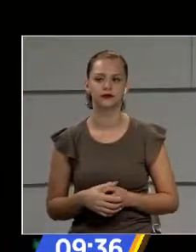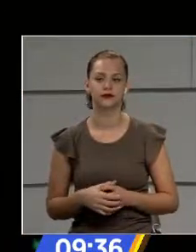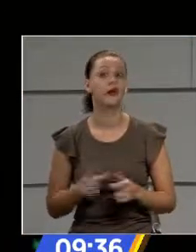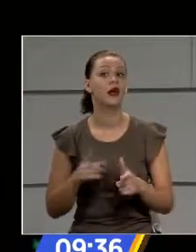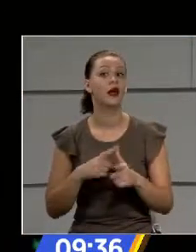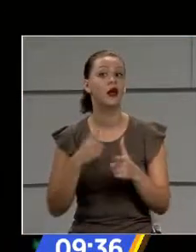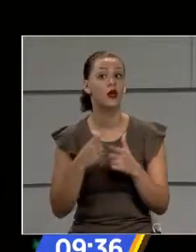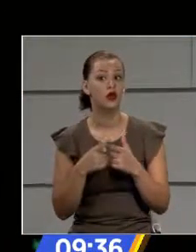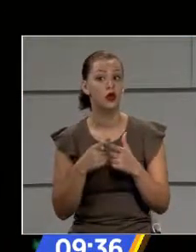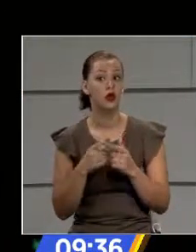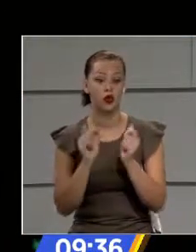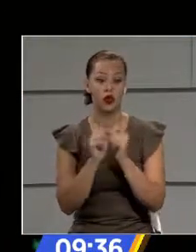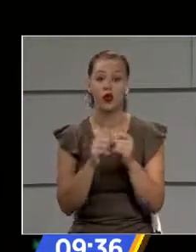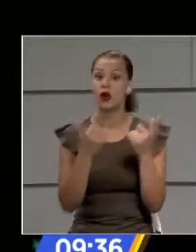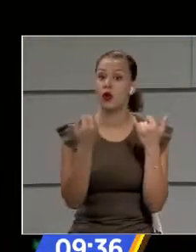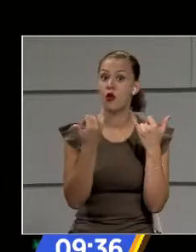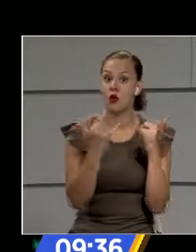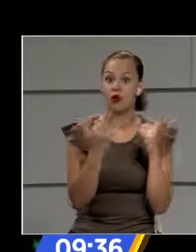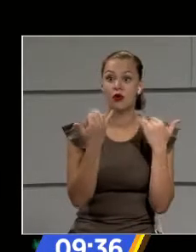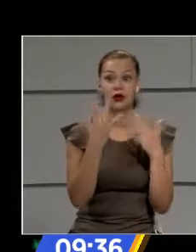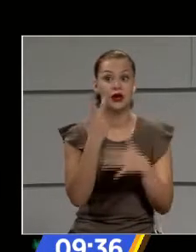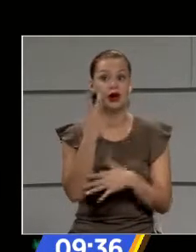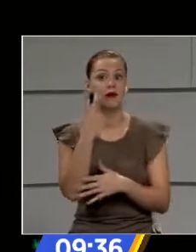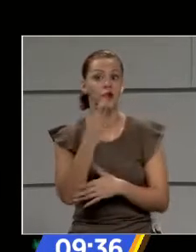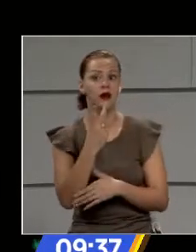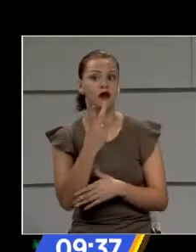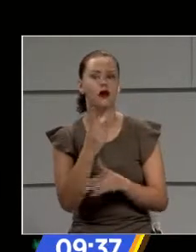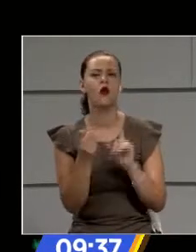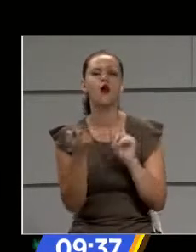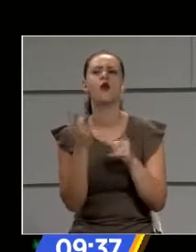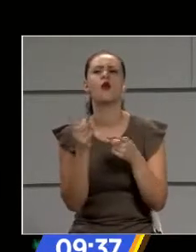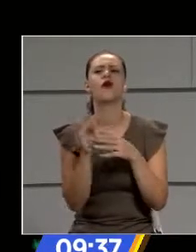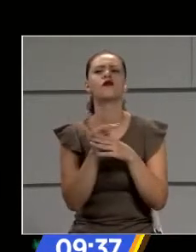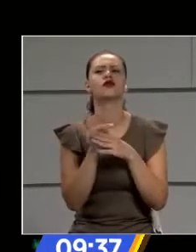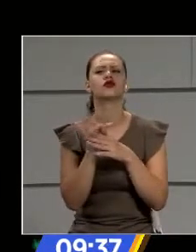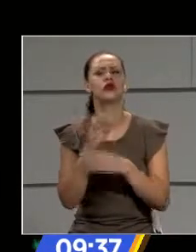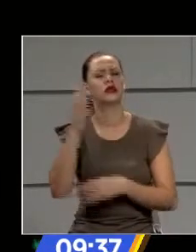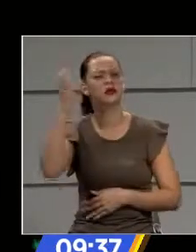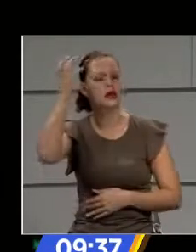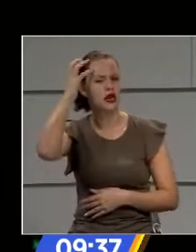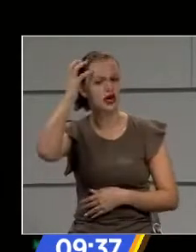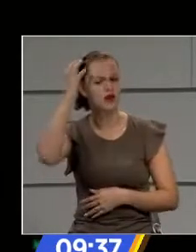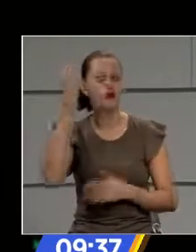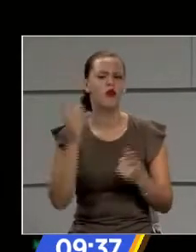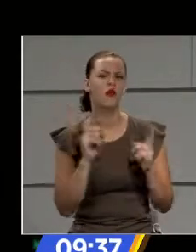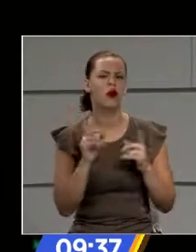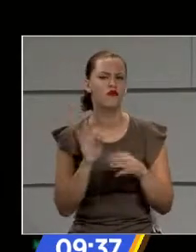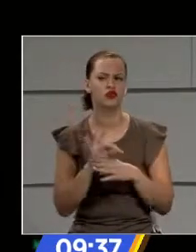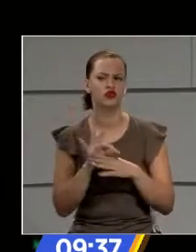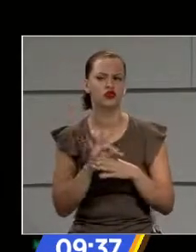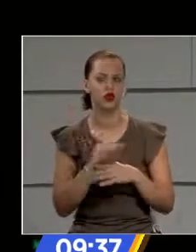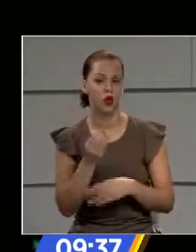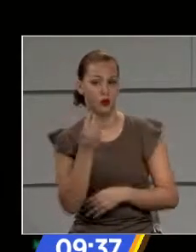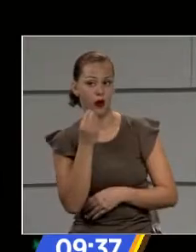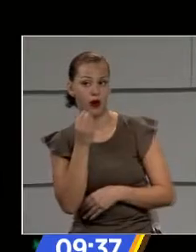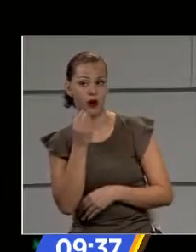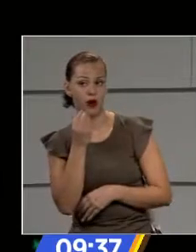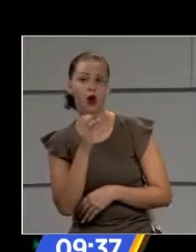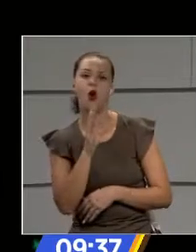Entonces, de acuerdo al juego y todo lo que vimos, ¿qué creen ustedes que es la función de nuestro cerebro? ¿Comer